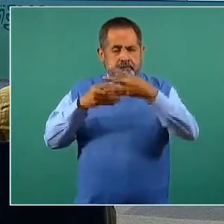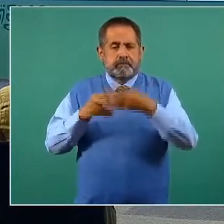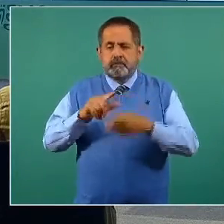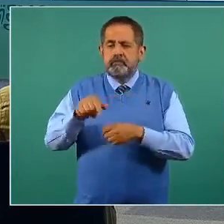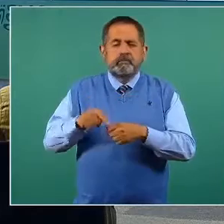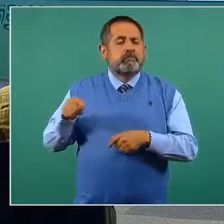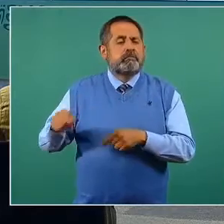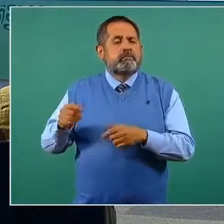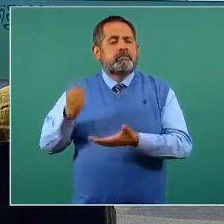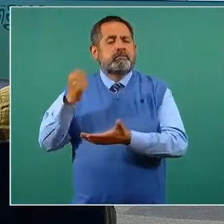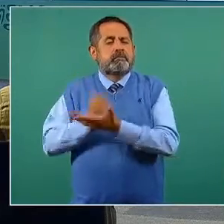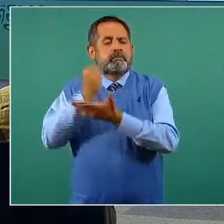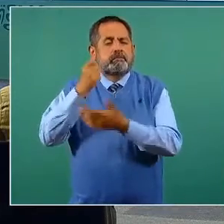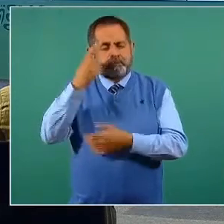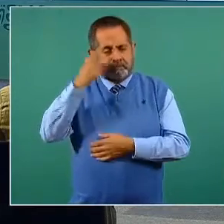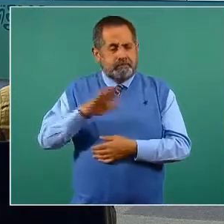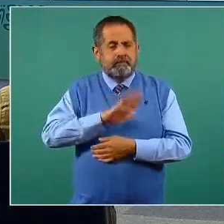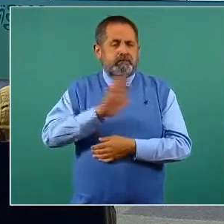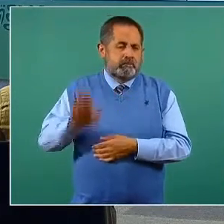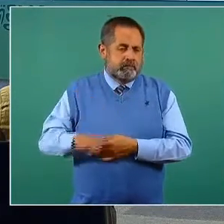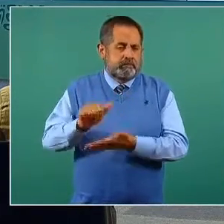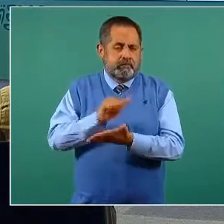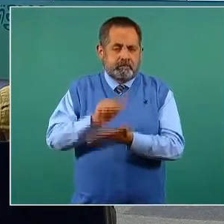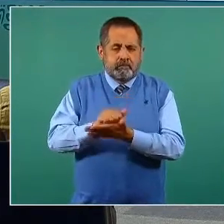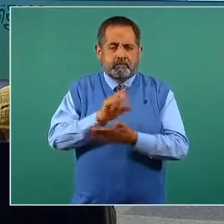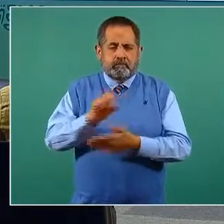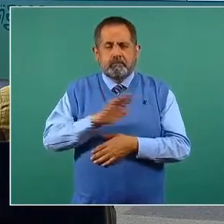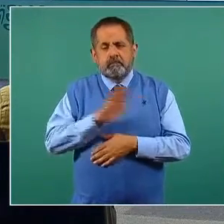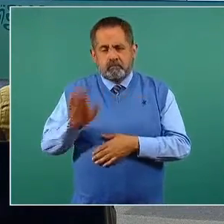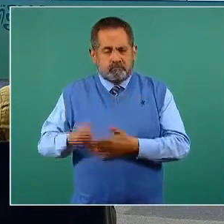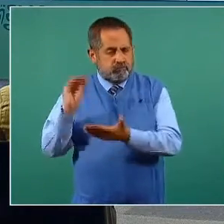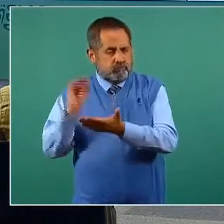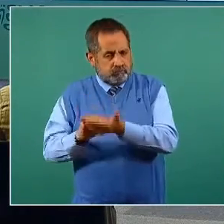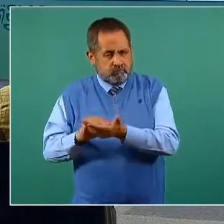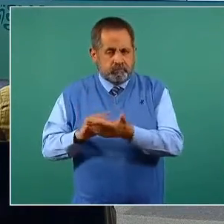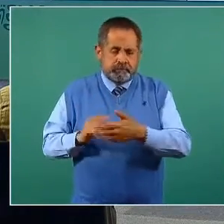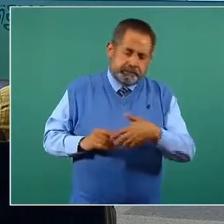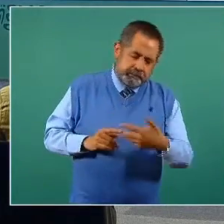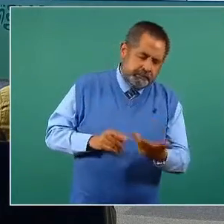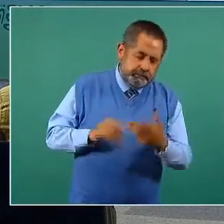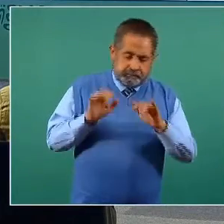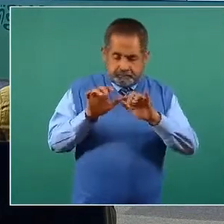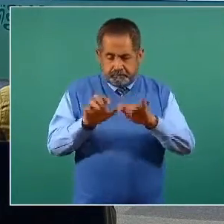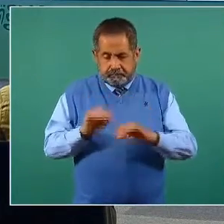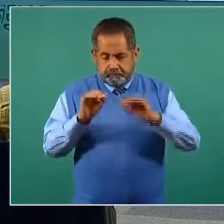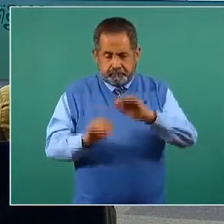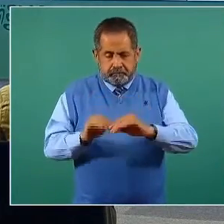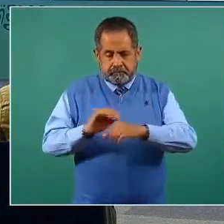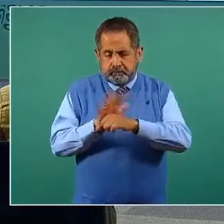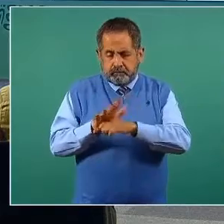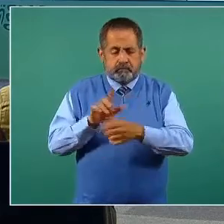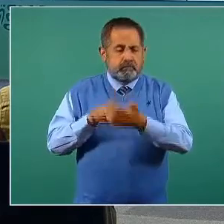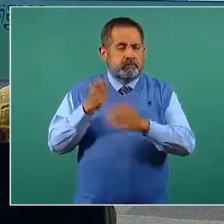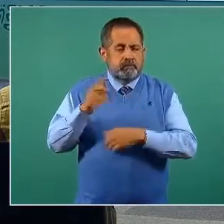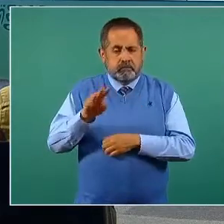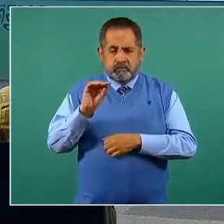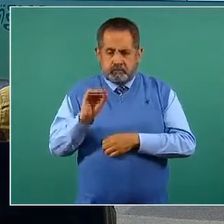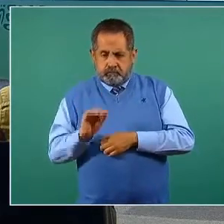de defunción que entre sus causas identifica y coloca algo que esté relacionado con